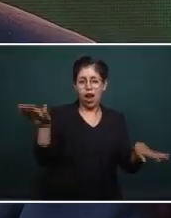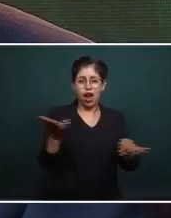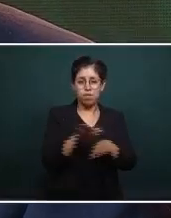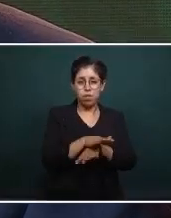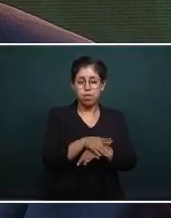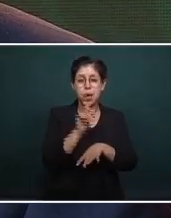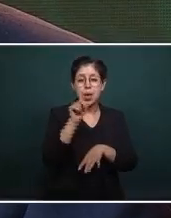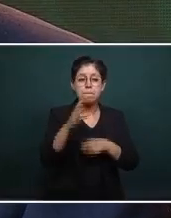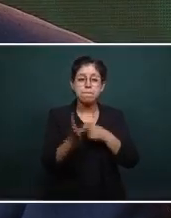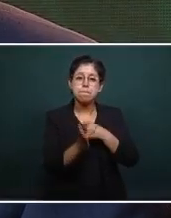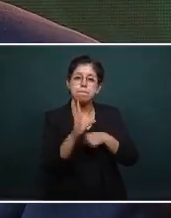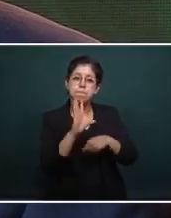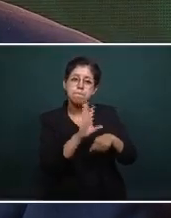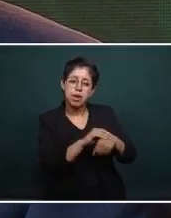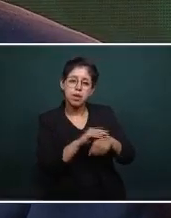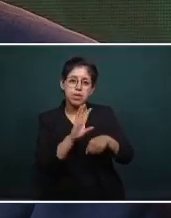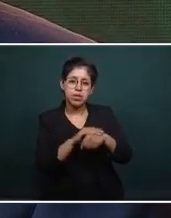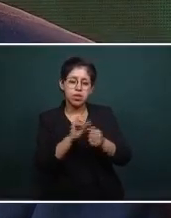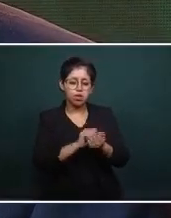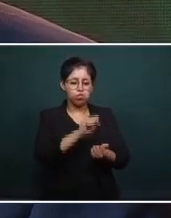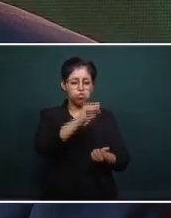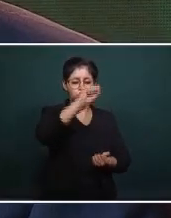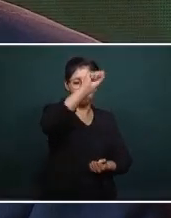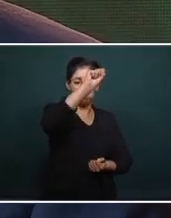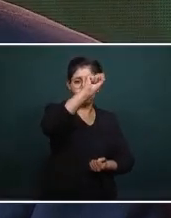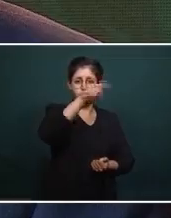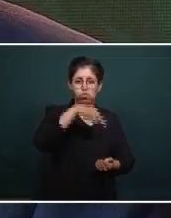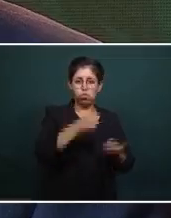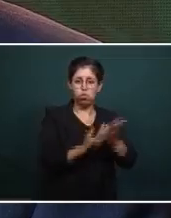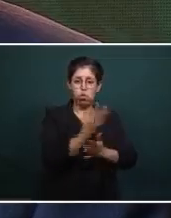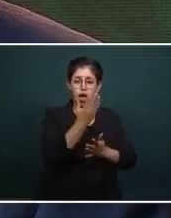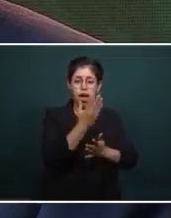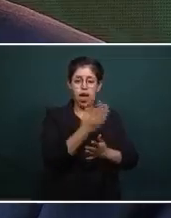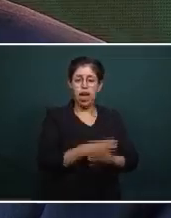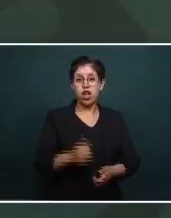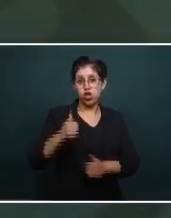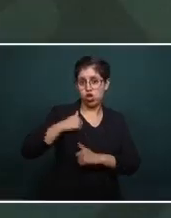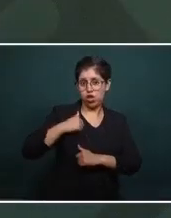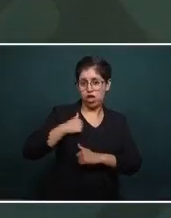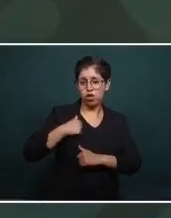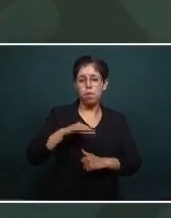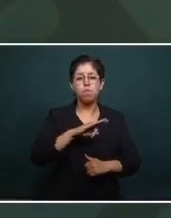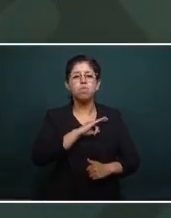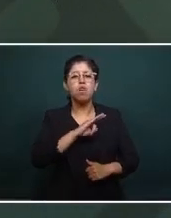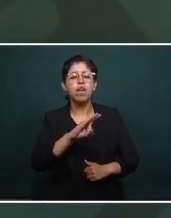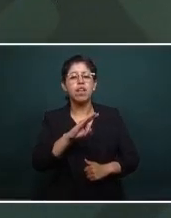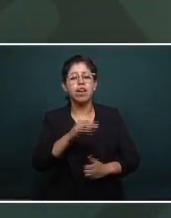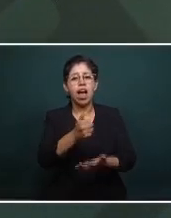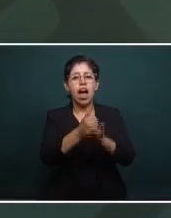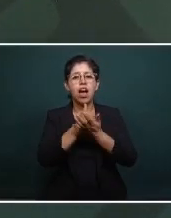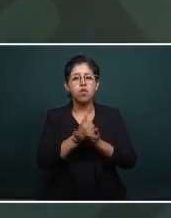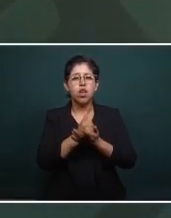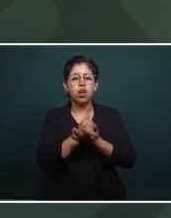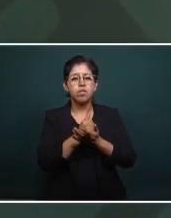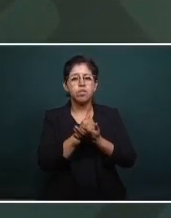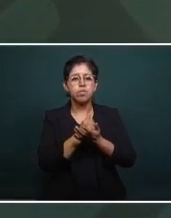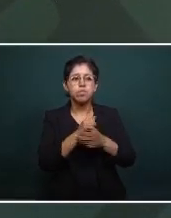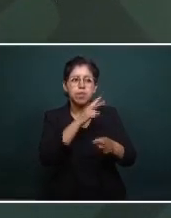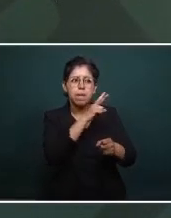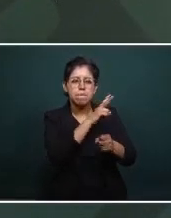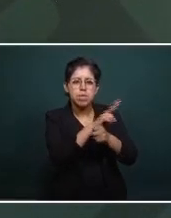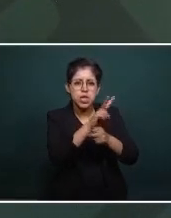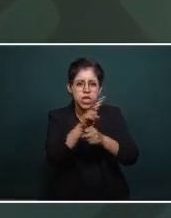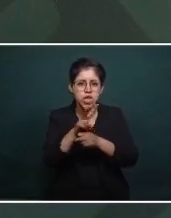permitir que marinos, soldados puedan ayudarnos en tareas